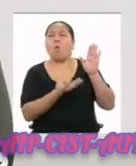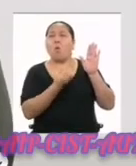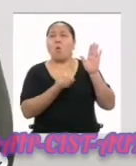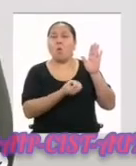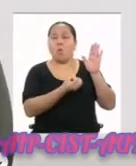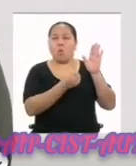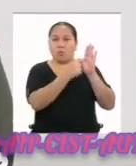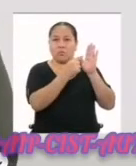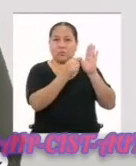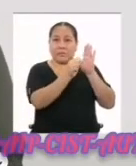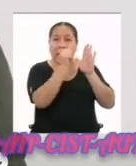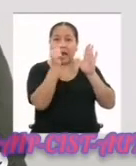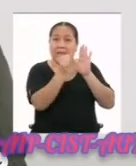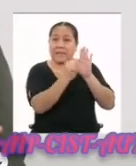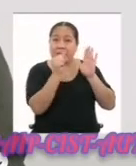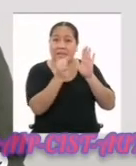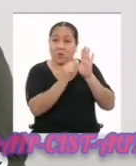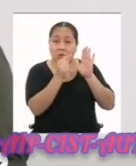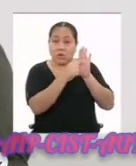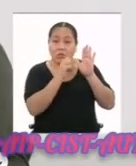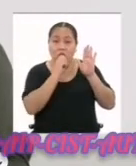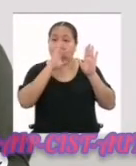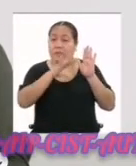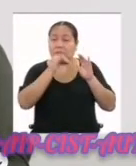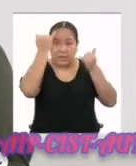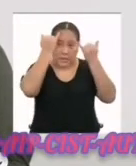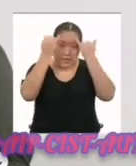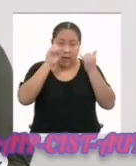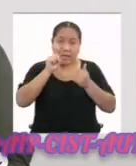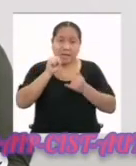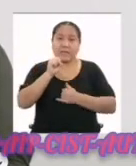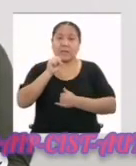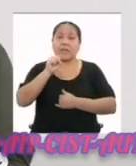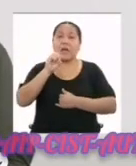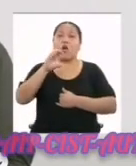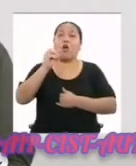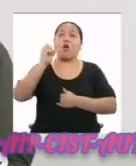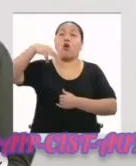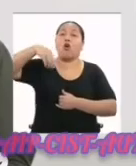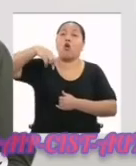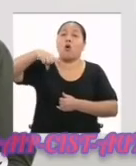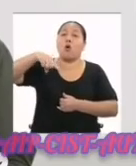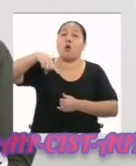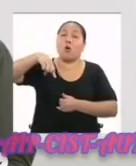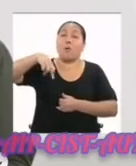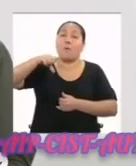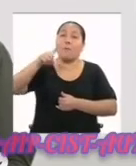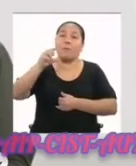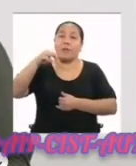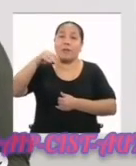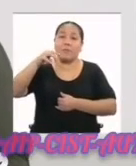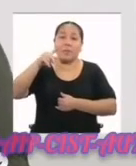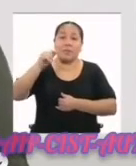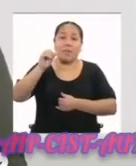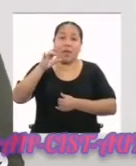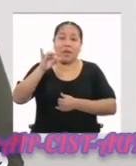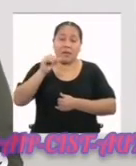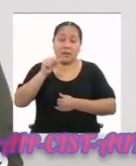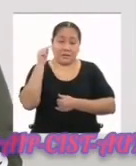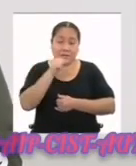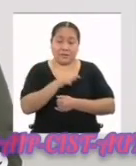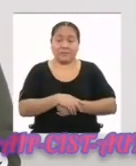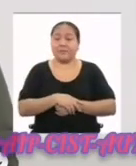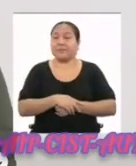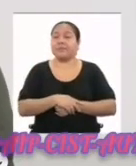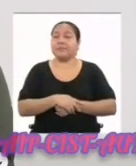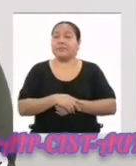artículos no mencionan las ideas secundarias o complementarias del tema que se trata en el capítulo. Otro